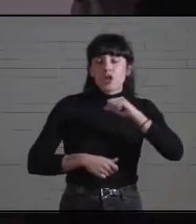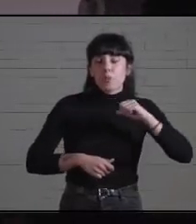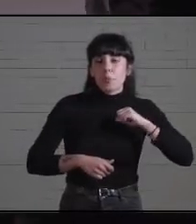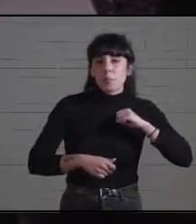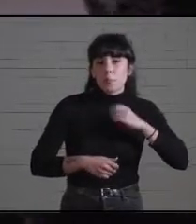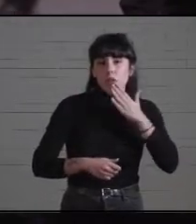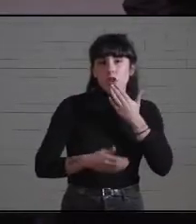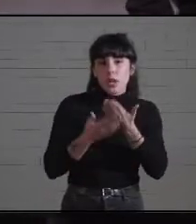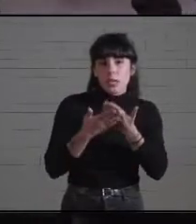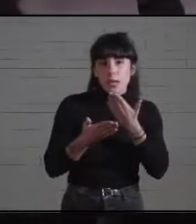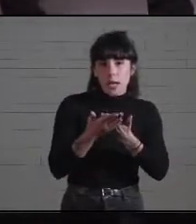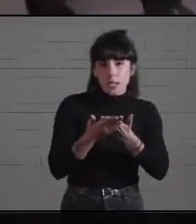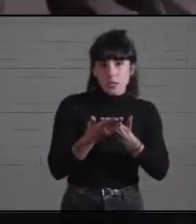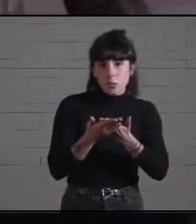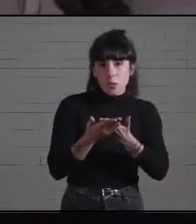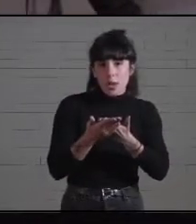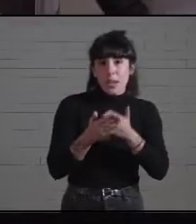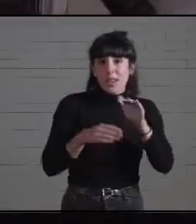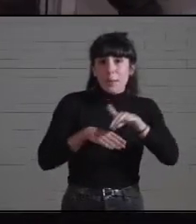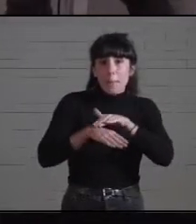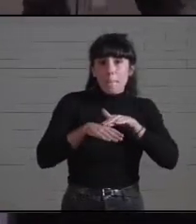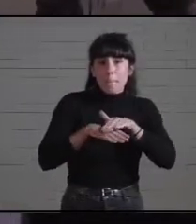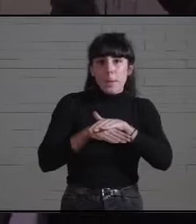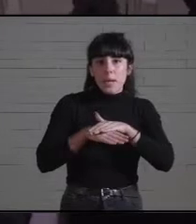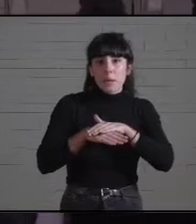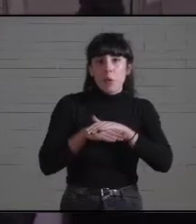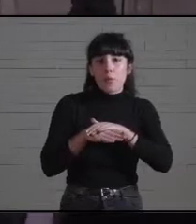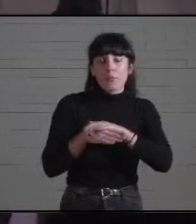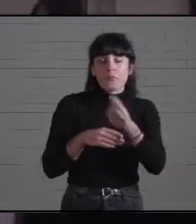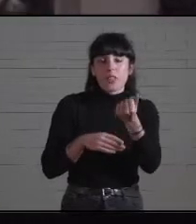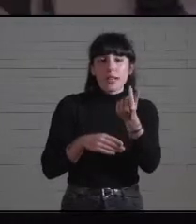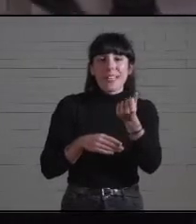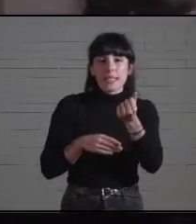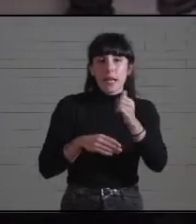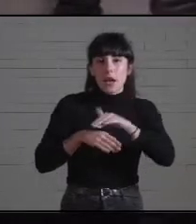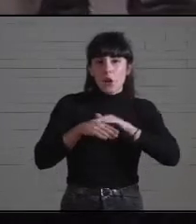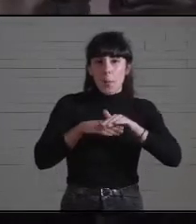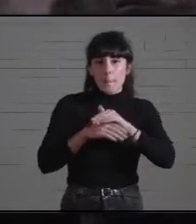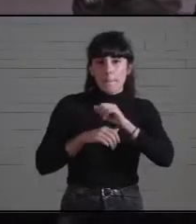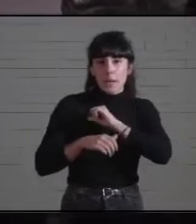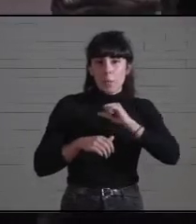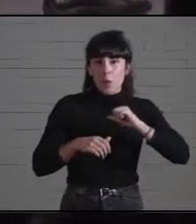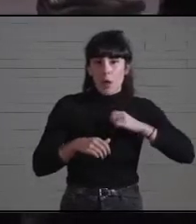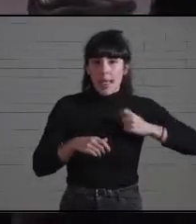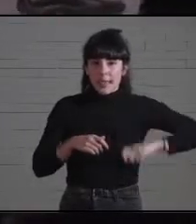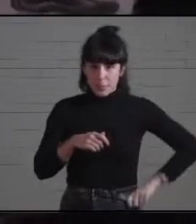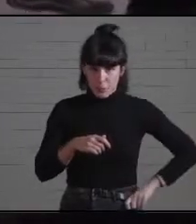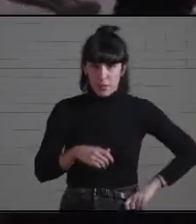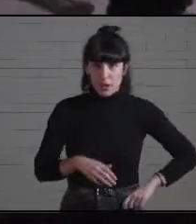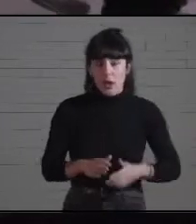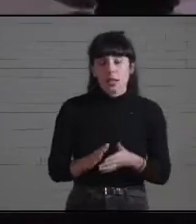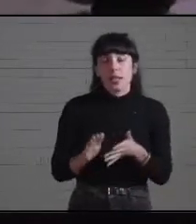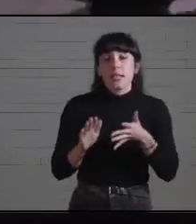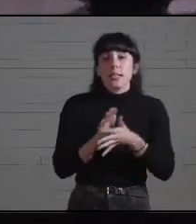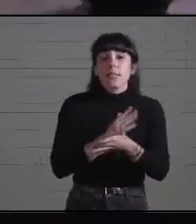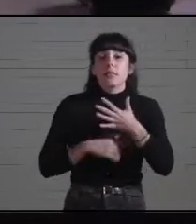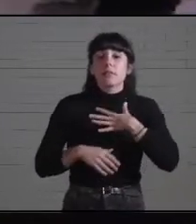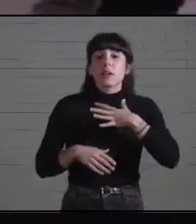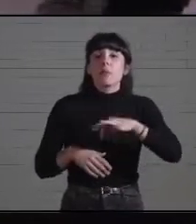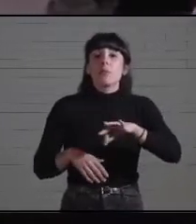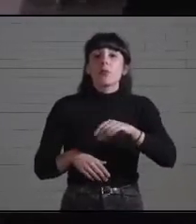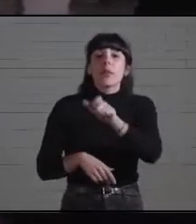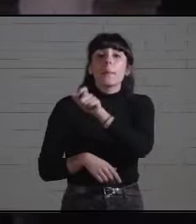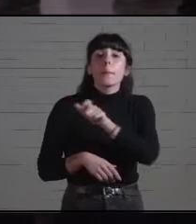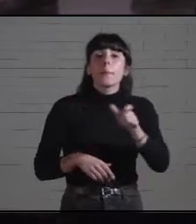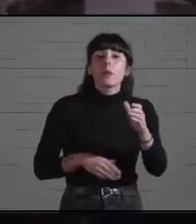del salario mínimo interprofesional, porque como veremos y como podéis leer en el estudio, todavía hay muchas personas que